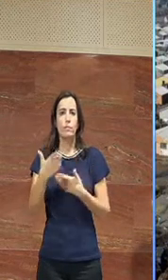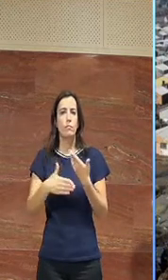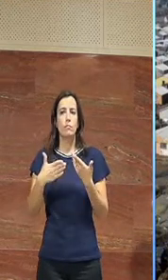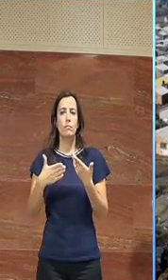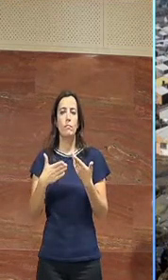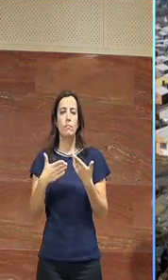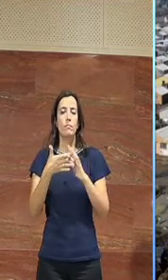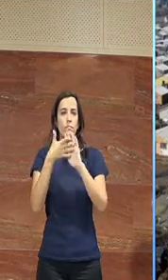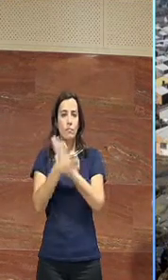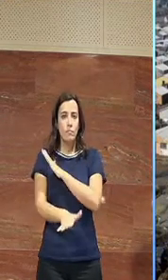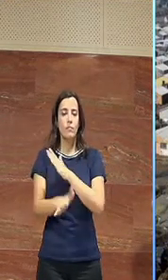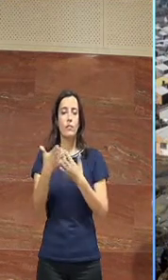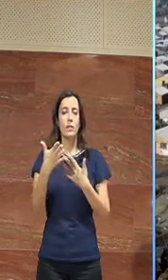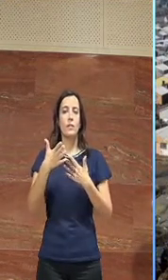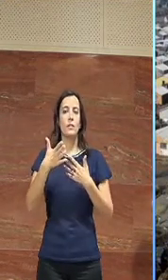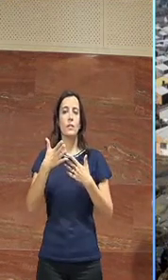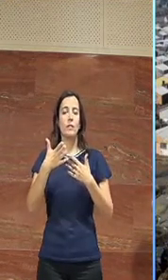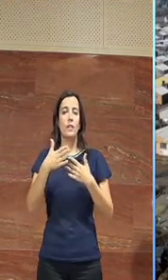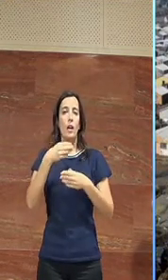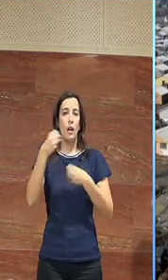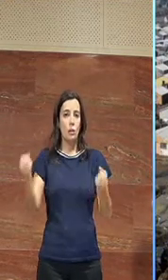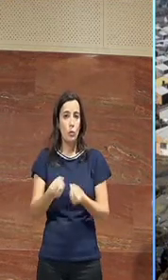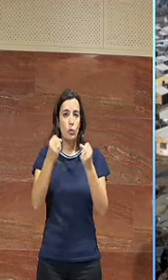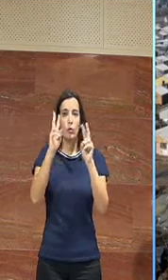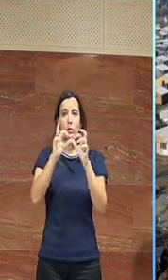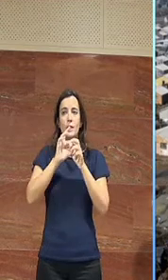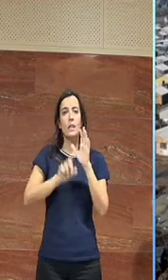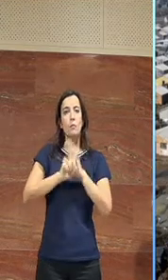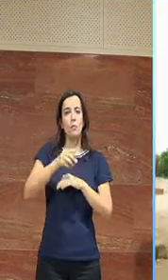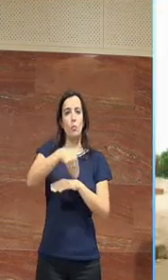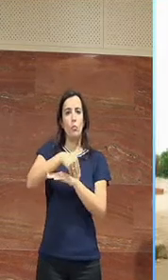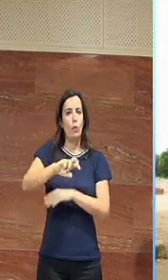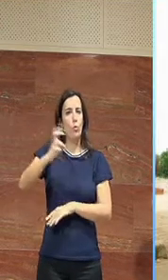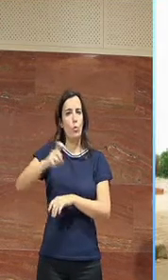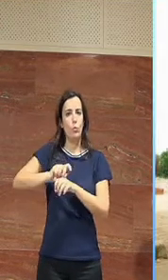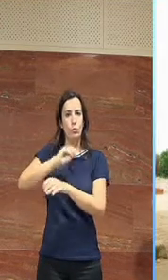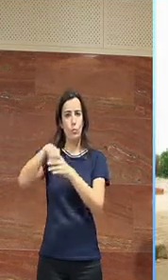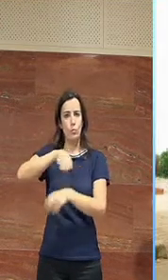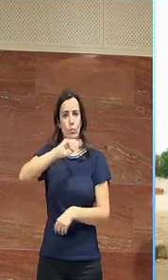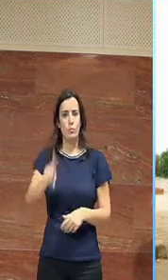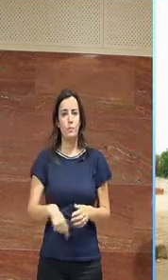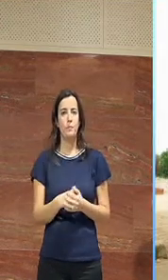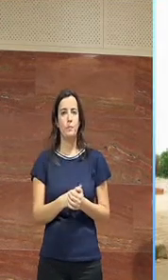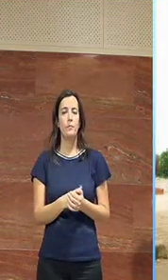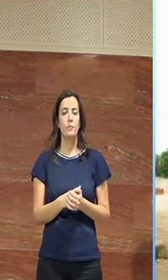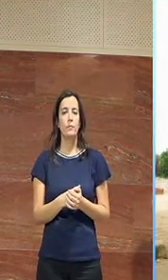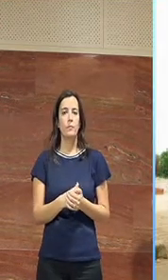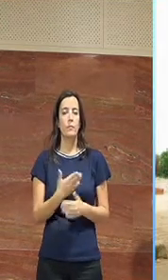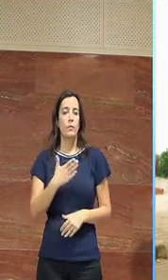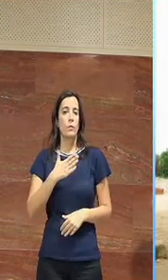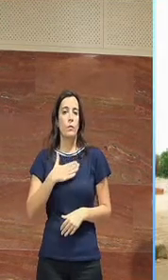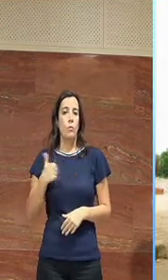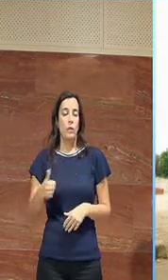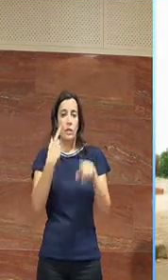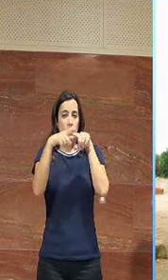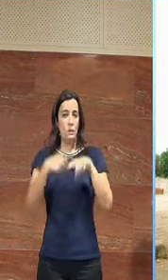de esas dinámicas de crecimiento urbano. La ocupación de cualquier elemento como un elemento